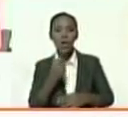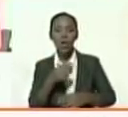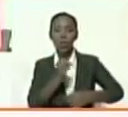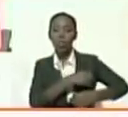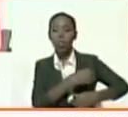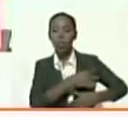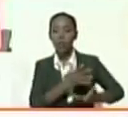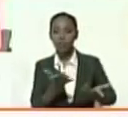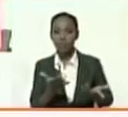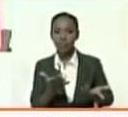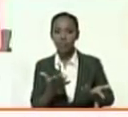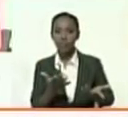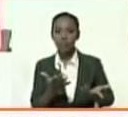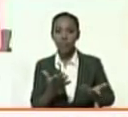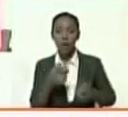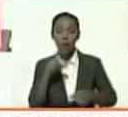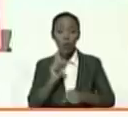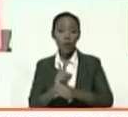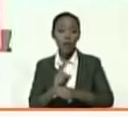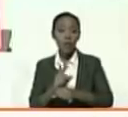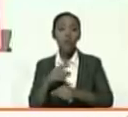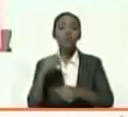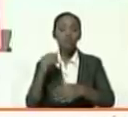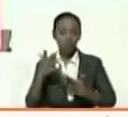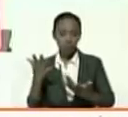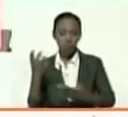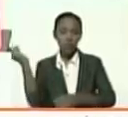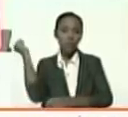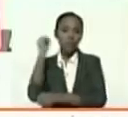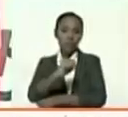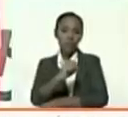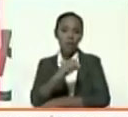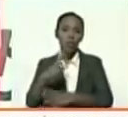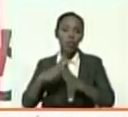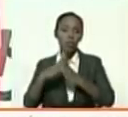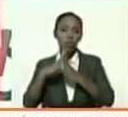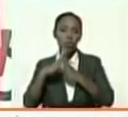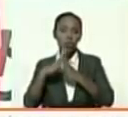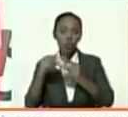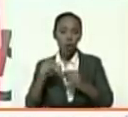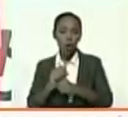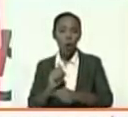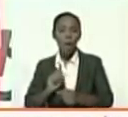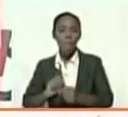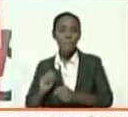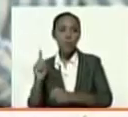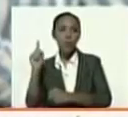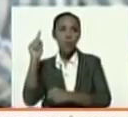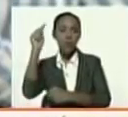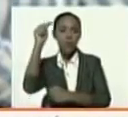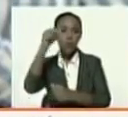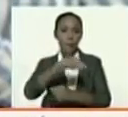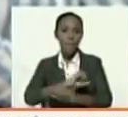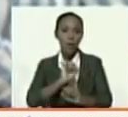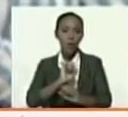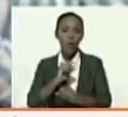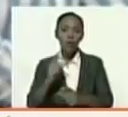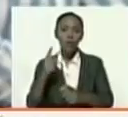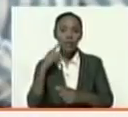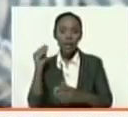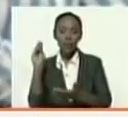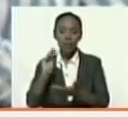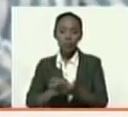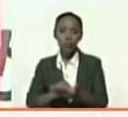este continente. Bueno, fue derrotado, inmediatamente todos los misiles de Estados Unidos se